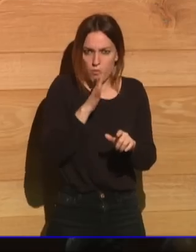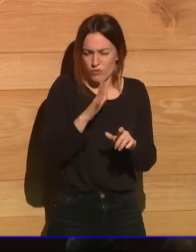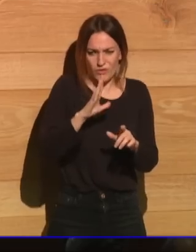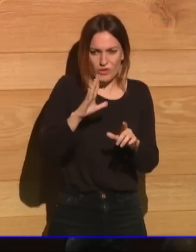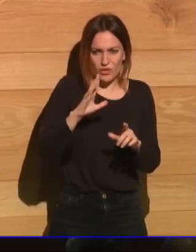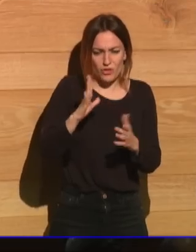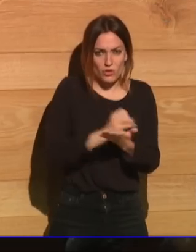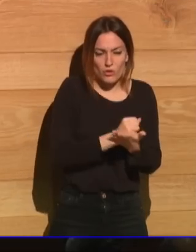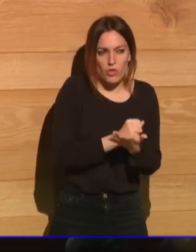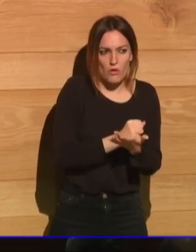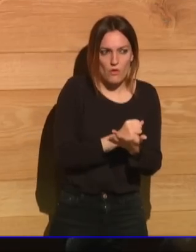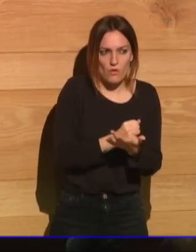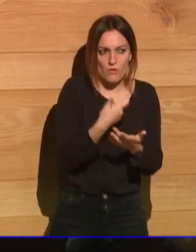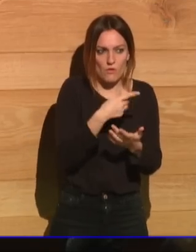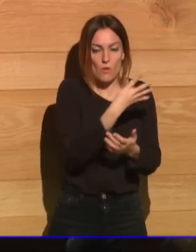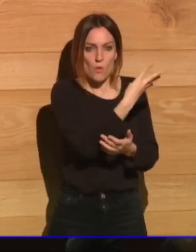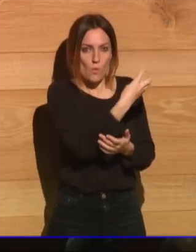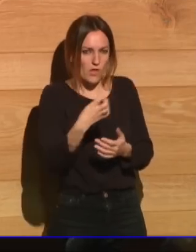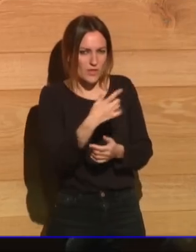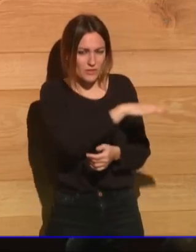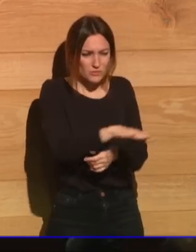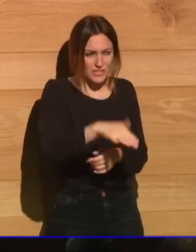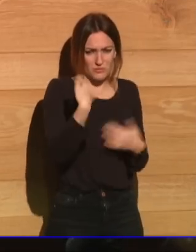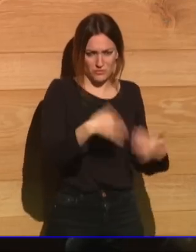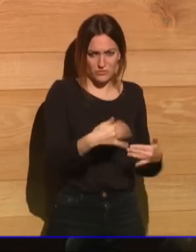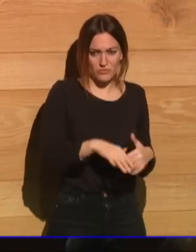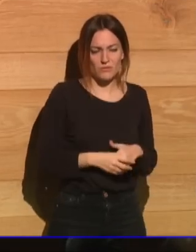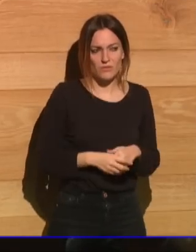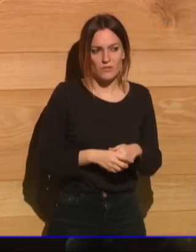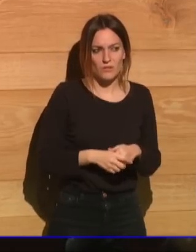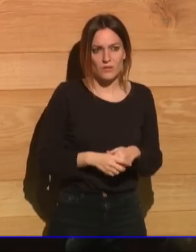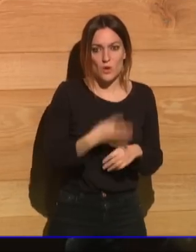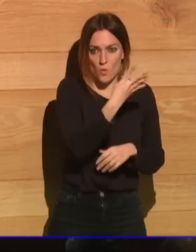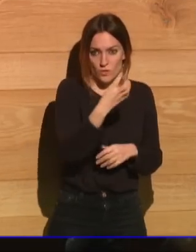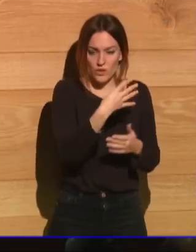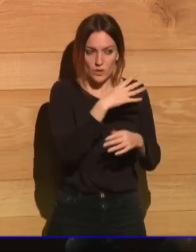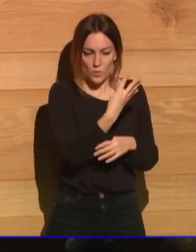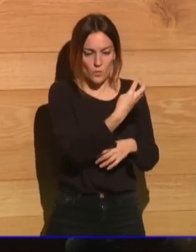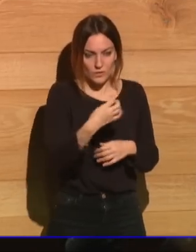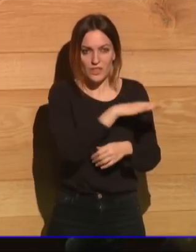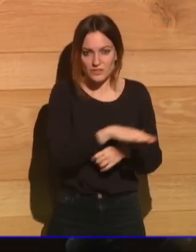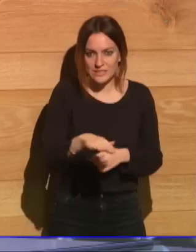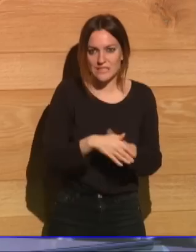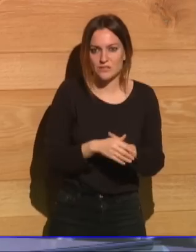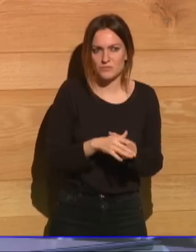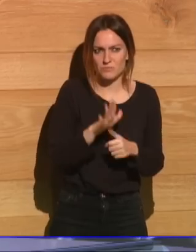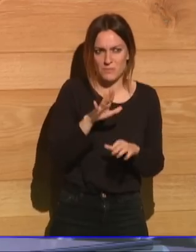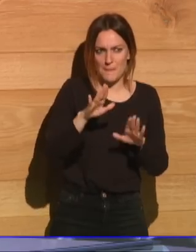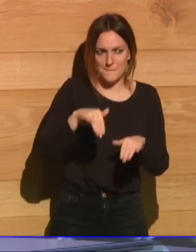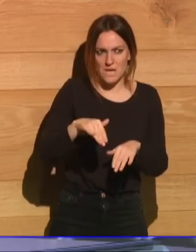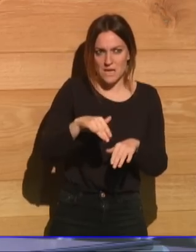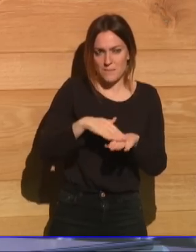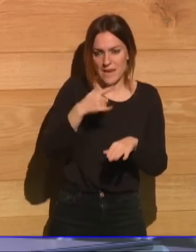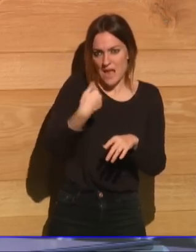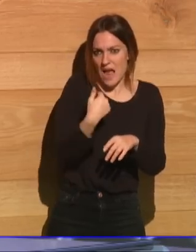sea, es lo que tú dices. Hay ¿no? 400 niños, por Hay- lo menos. Bueno, Cuatro- parten Hay un 400 resabio del niños. cine negro para más empezar clásico. de la decisión de que va a